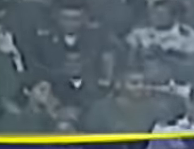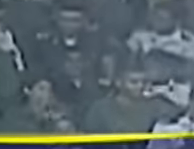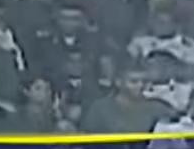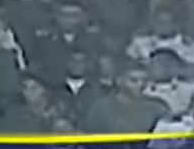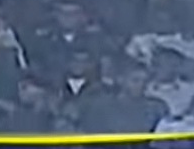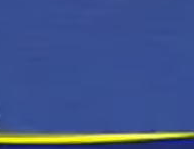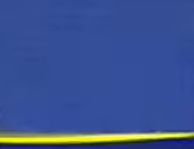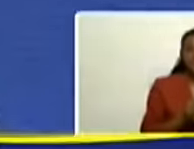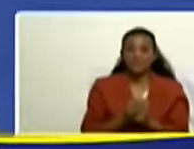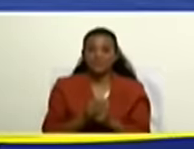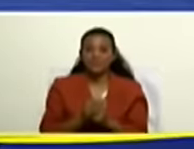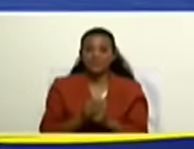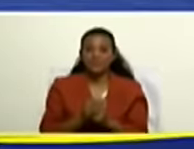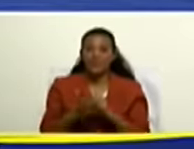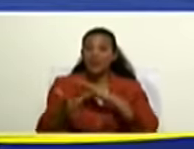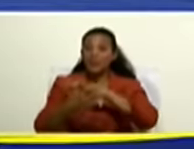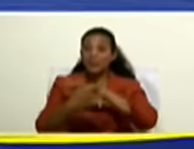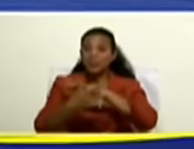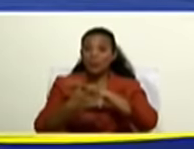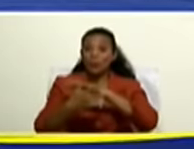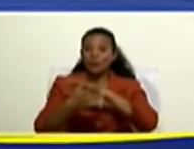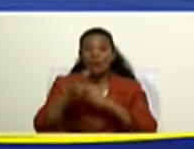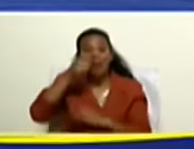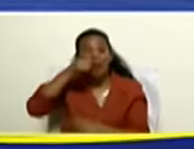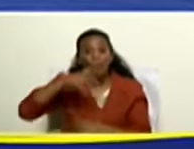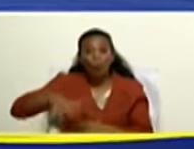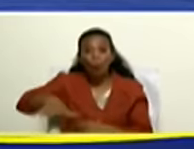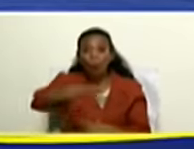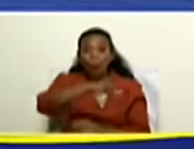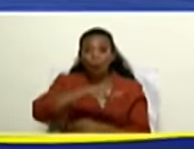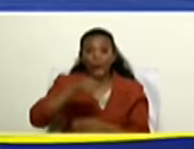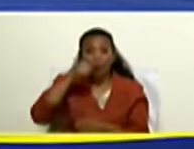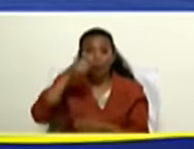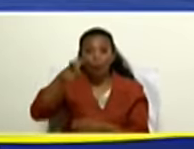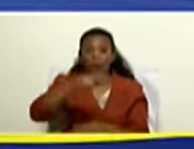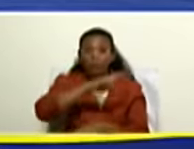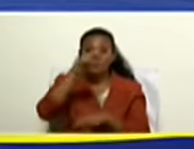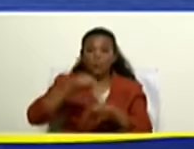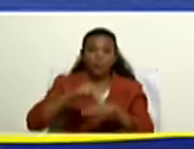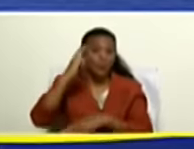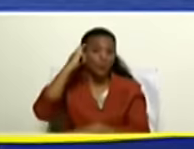A la Academia Técnica Militar de la Guardia Nacional Bolivariana.